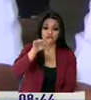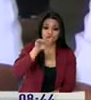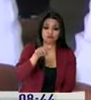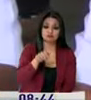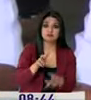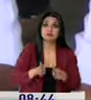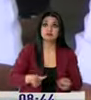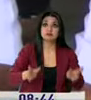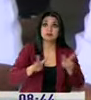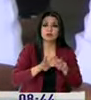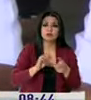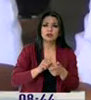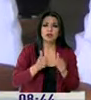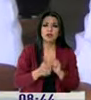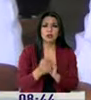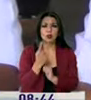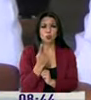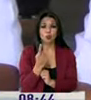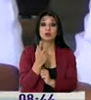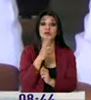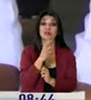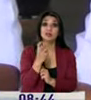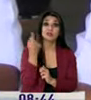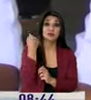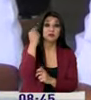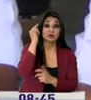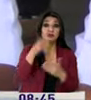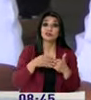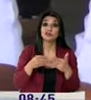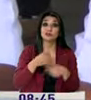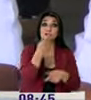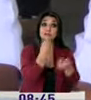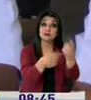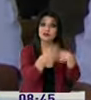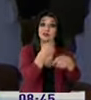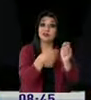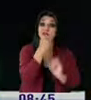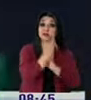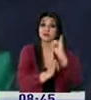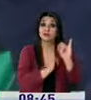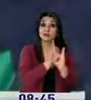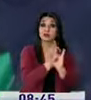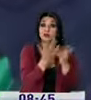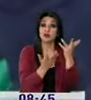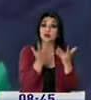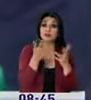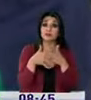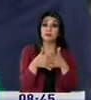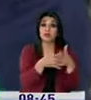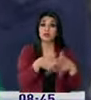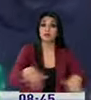valor aproximado sobre los 30 millones de dólares en el mercado americano.